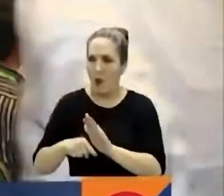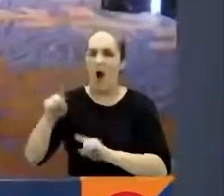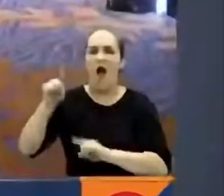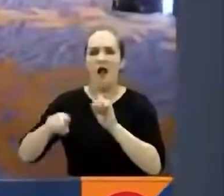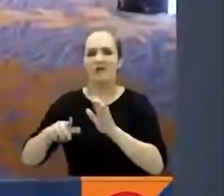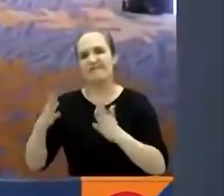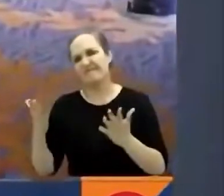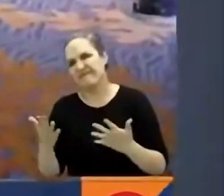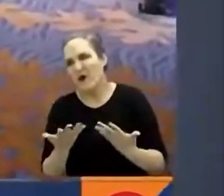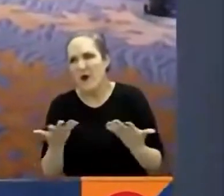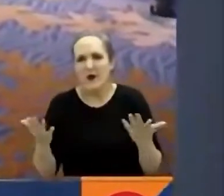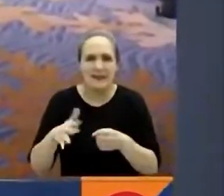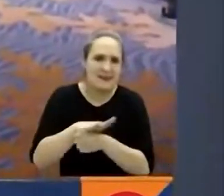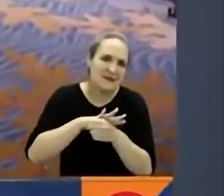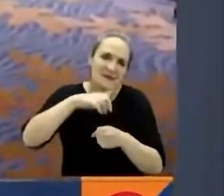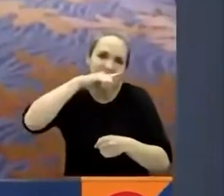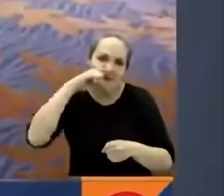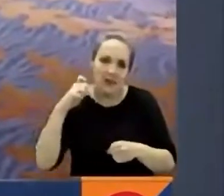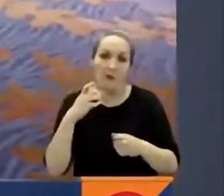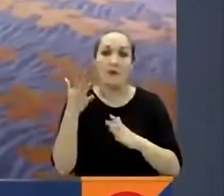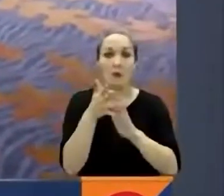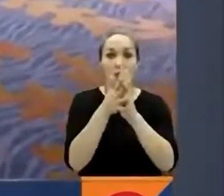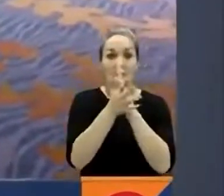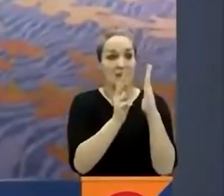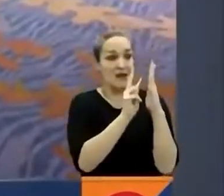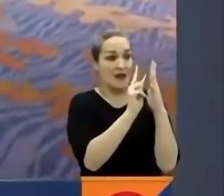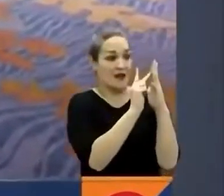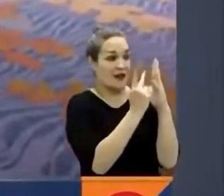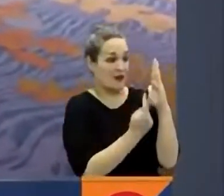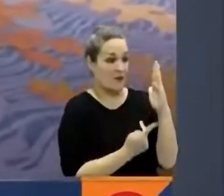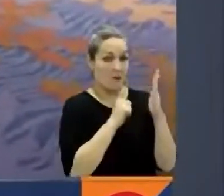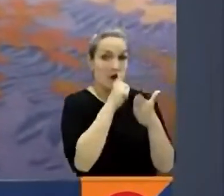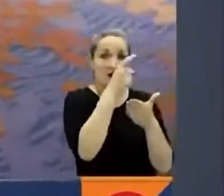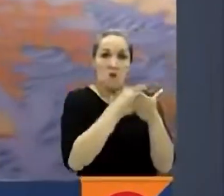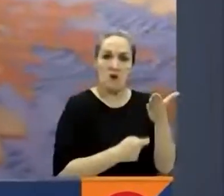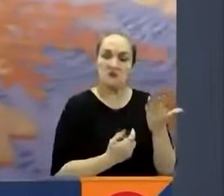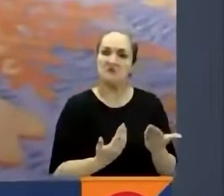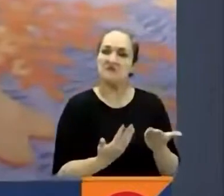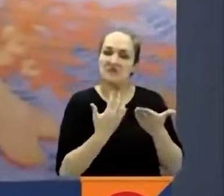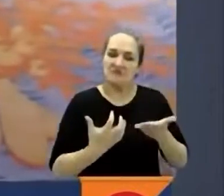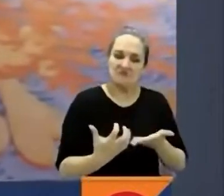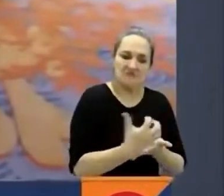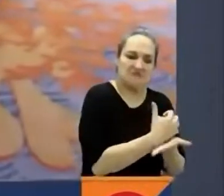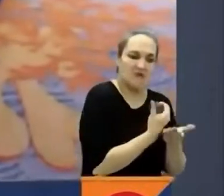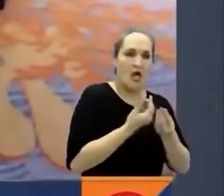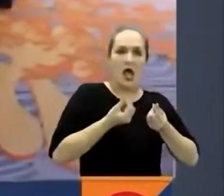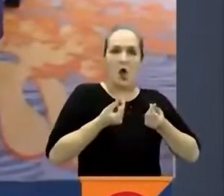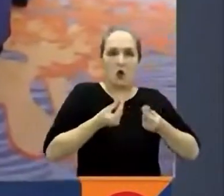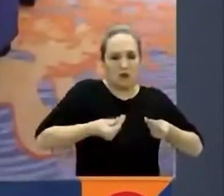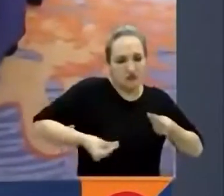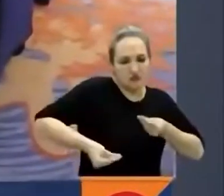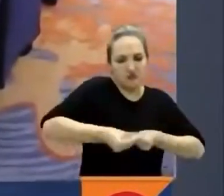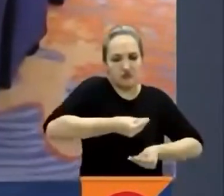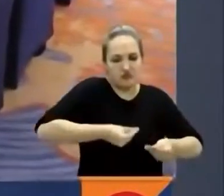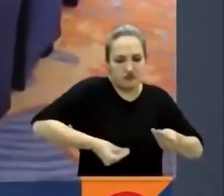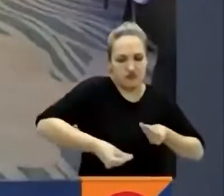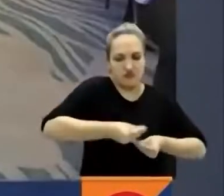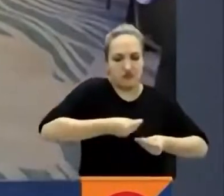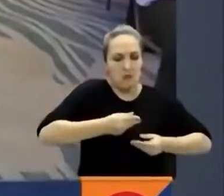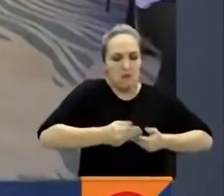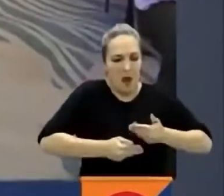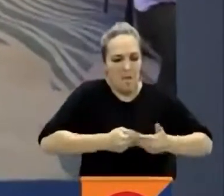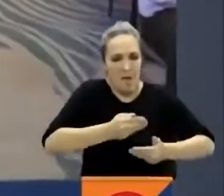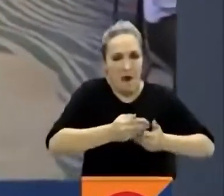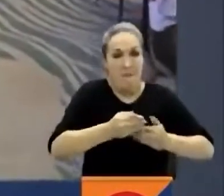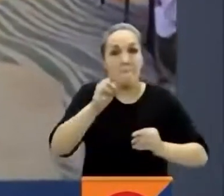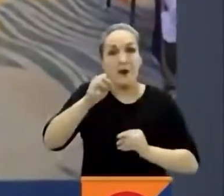bueno es que esta reforma tributaria generaría equidad en materia de economía y además incrementaría la progresividad. Sobre lo